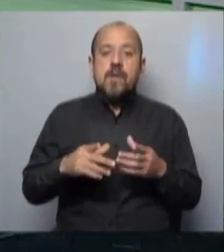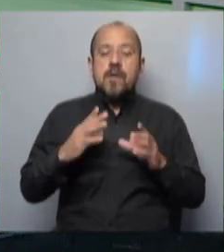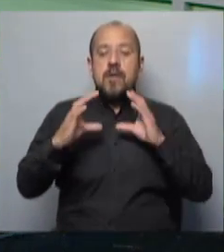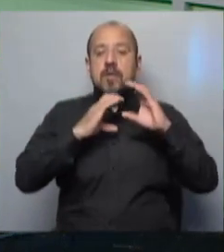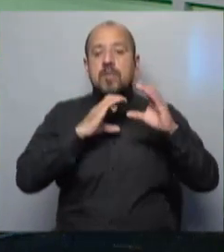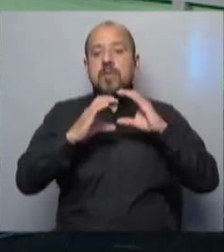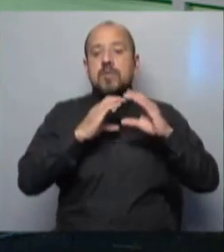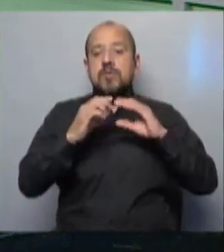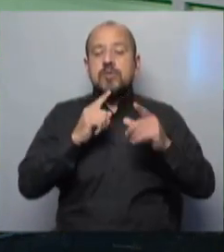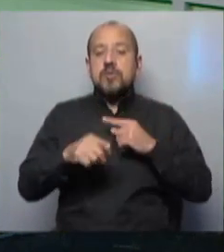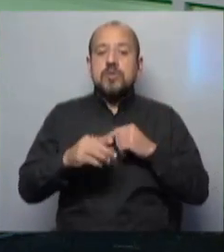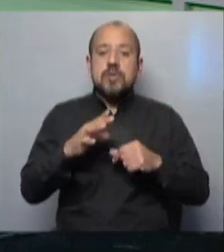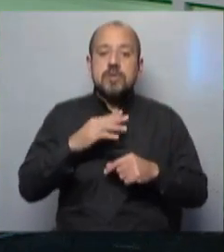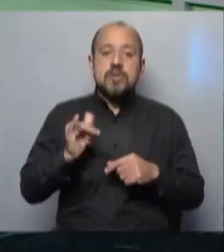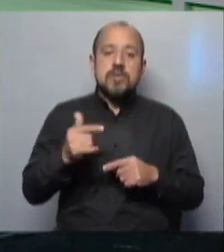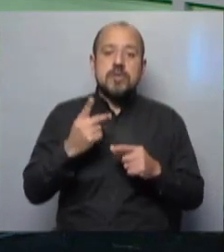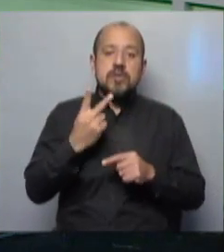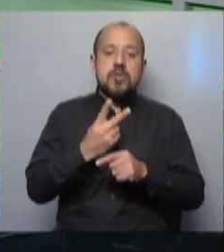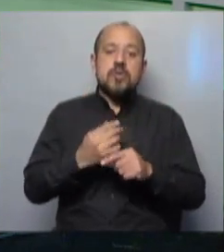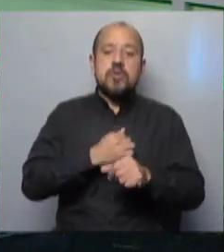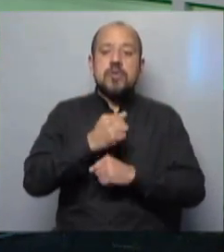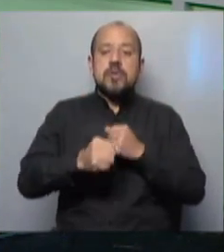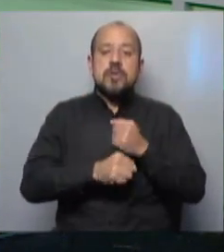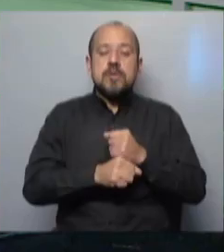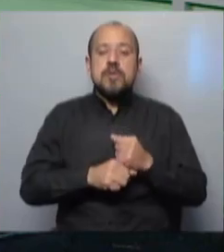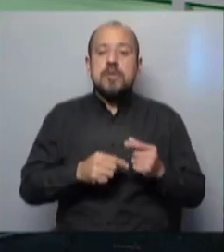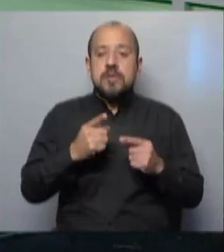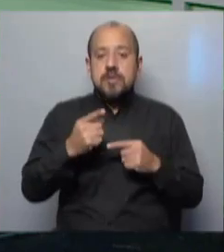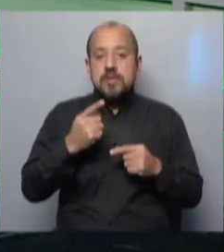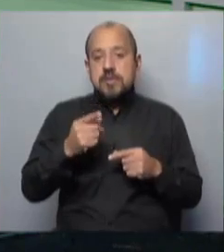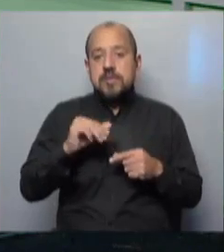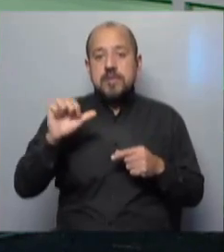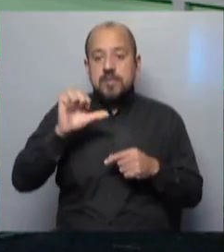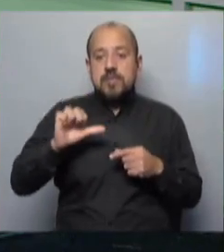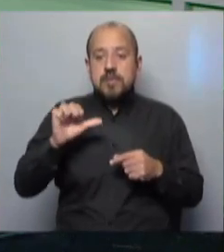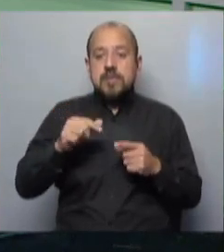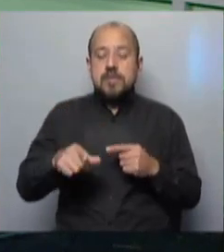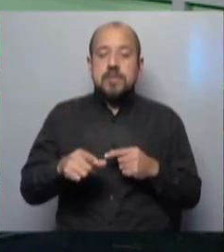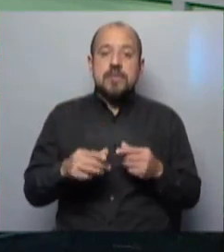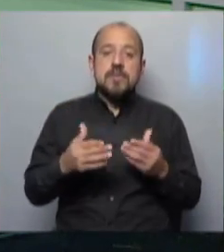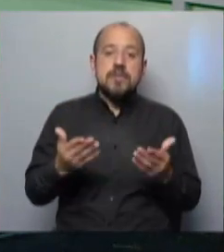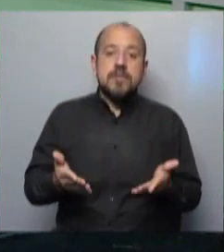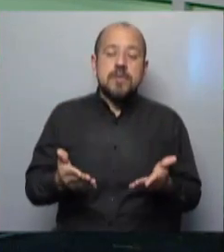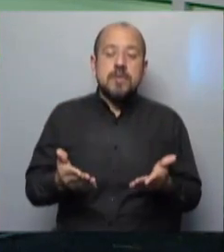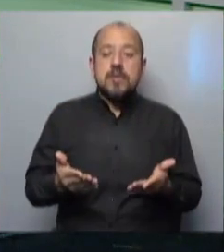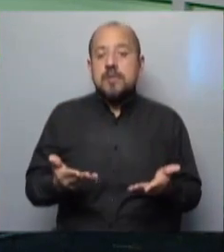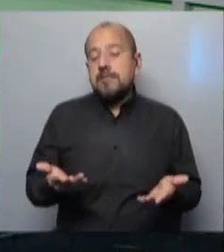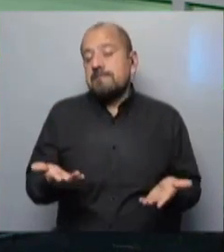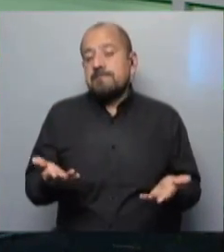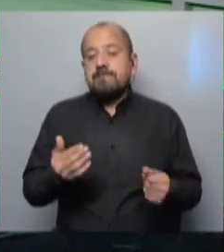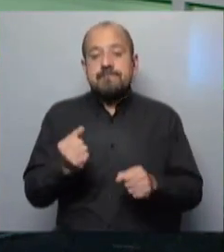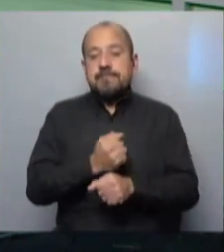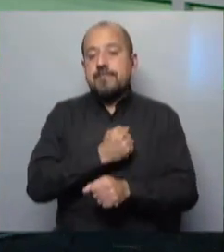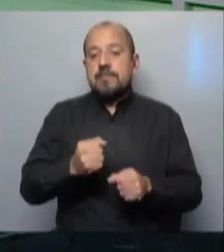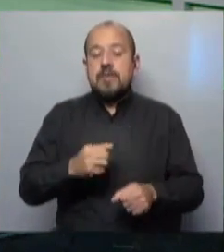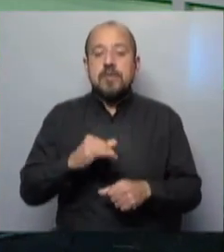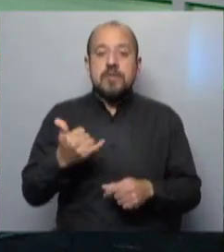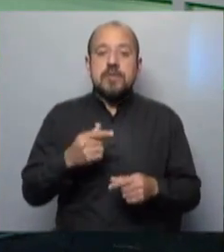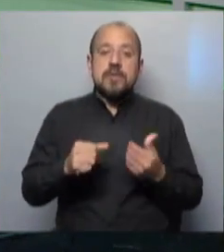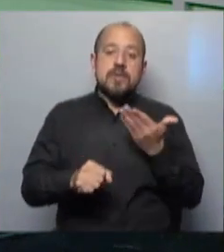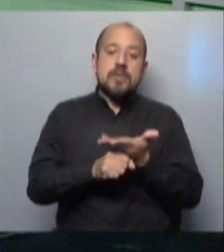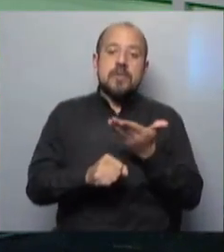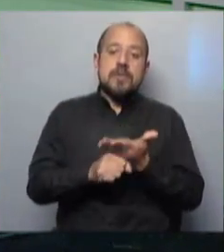telecomunicaciones que viene sucediendo hace ya dos años así que para las empresas en sí no es más que la confirmación de lo que venían solicitando